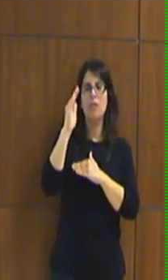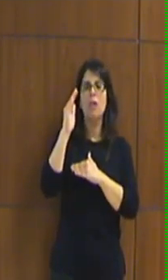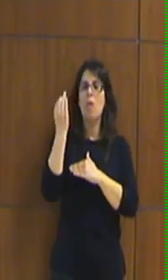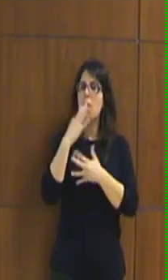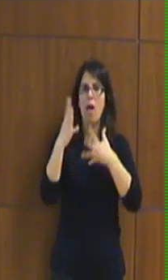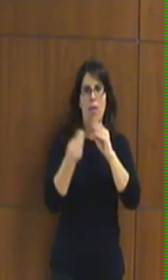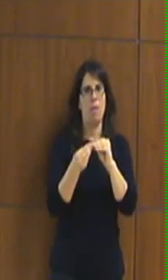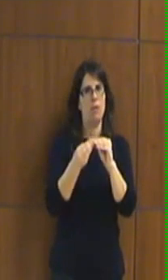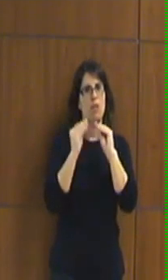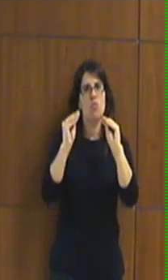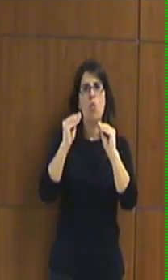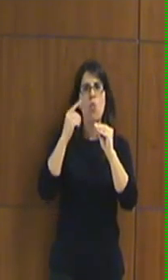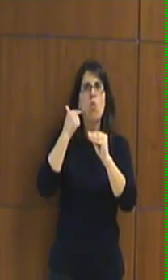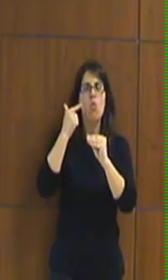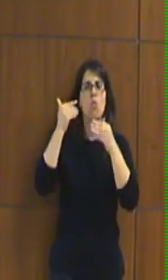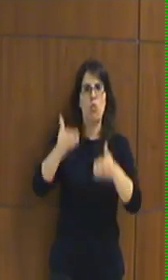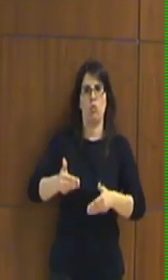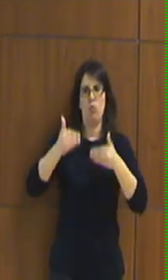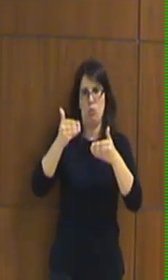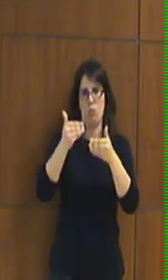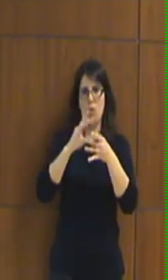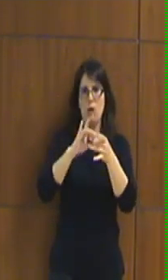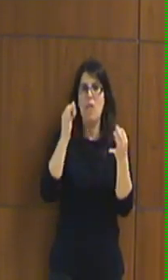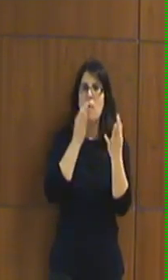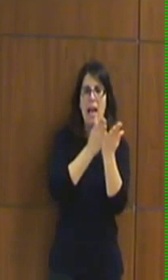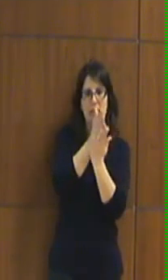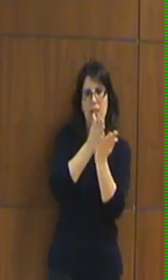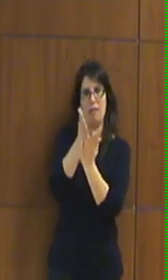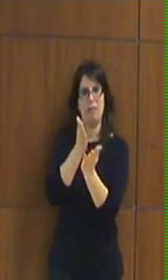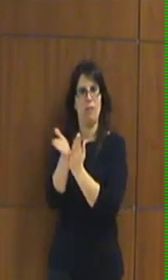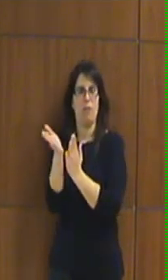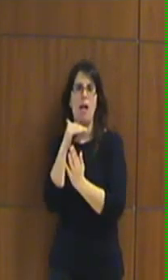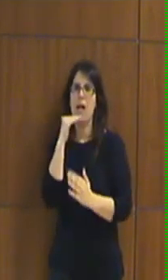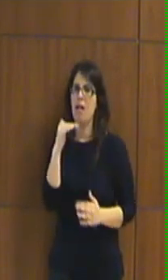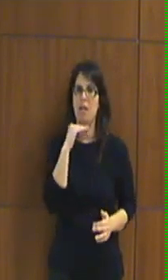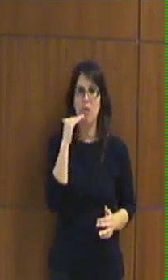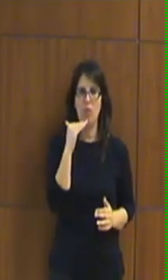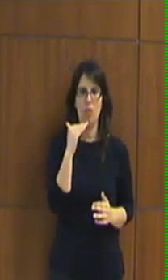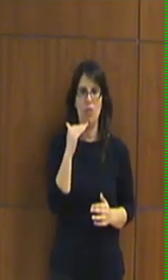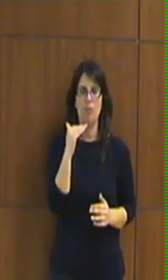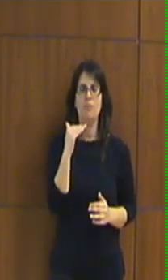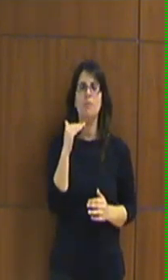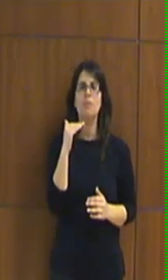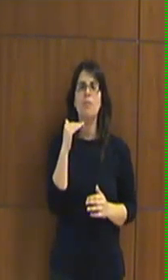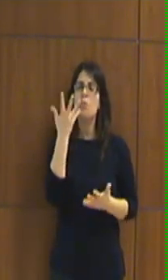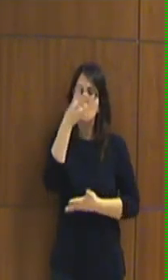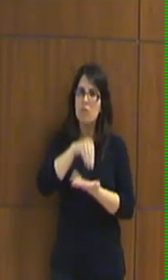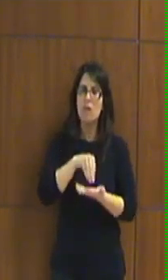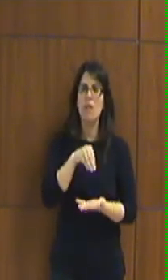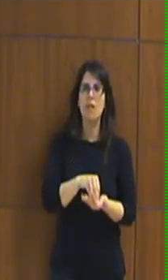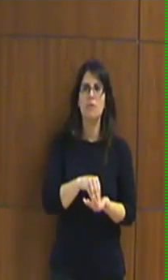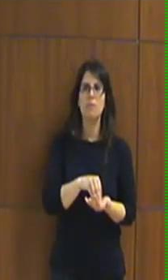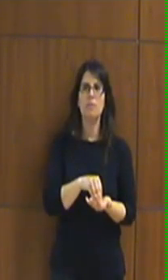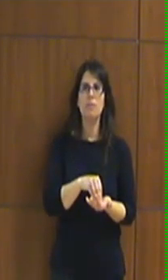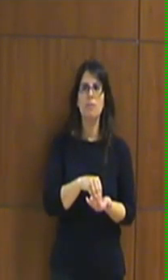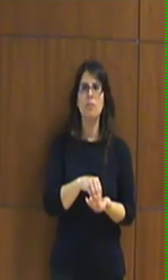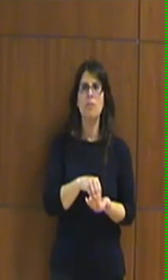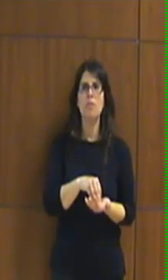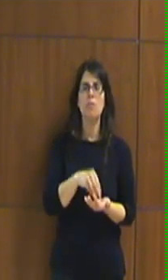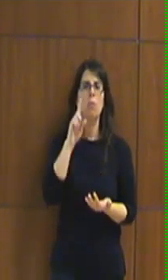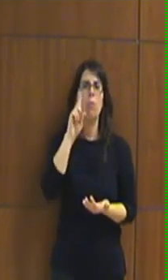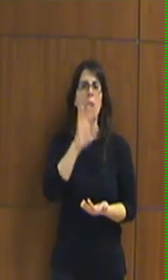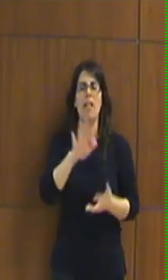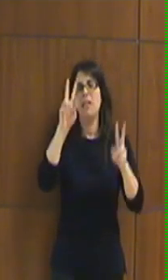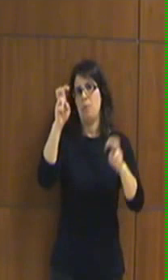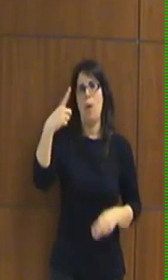haber algún equilibrio por el que ofrece esos servicios que quita a los demás. Dices, no, el que quiera que vaya... Los bancos,